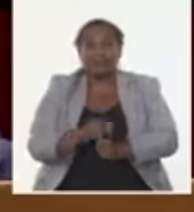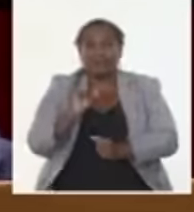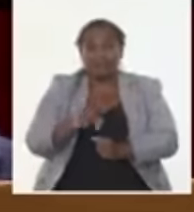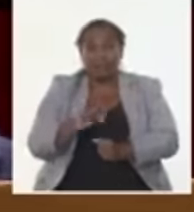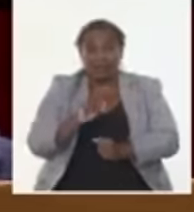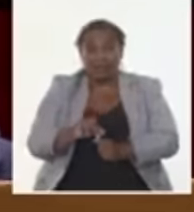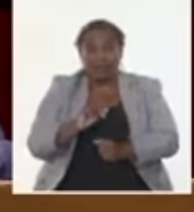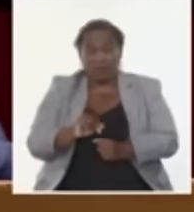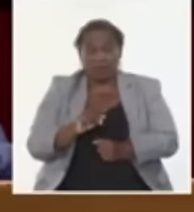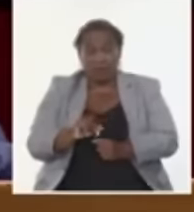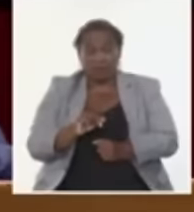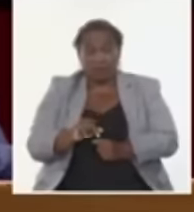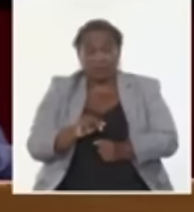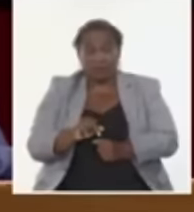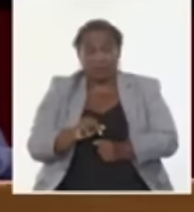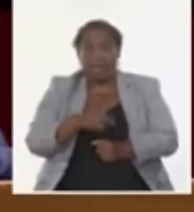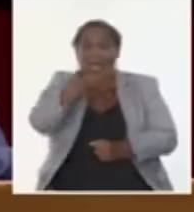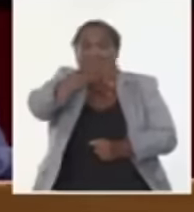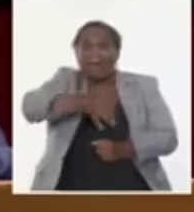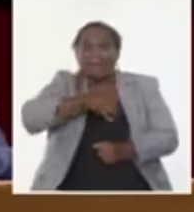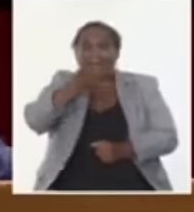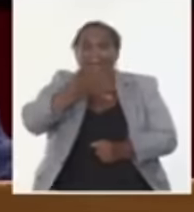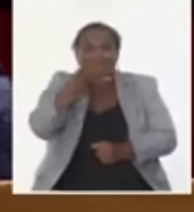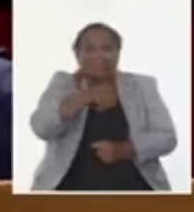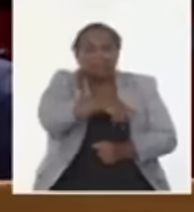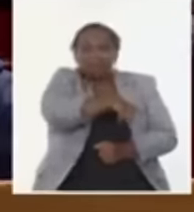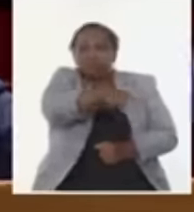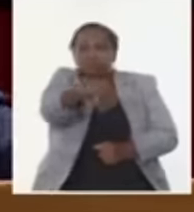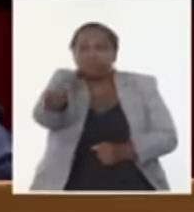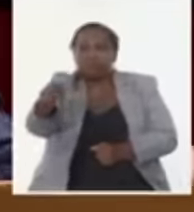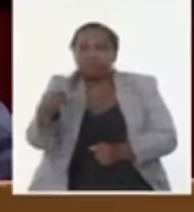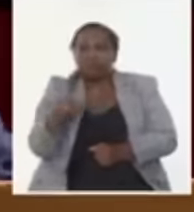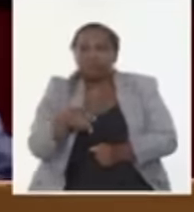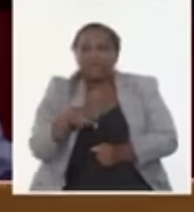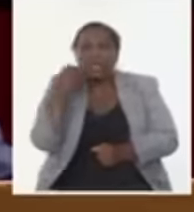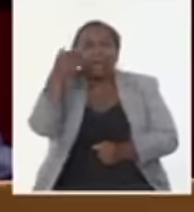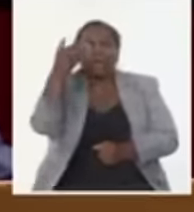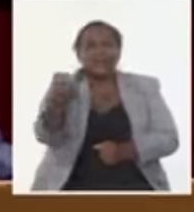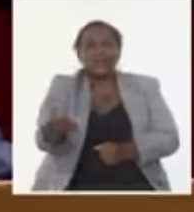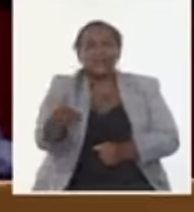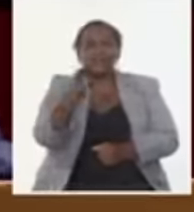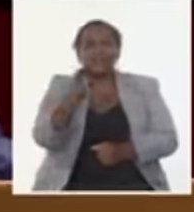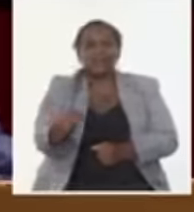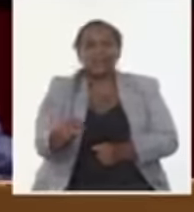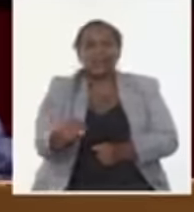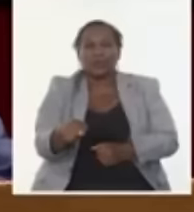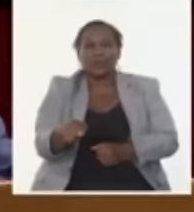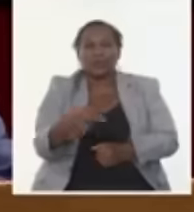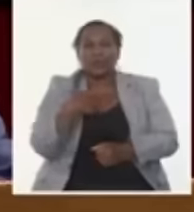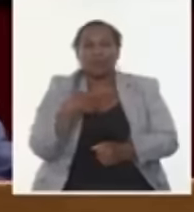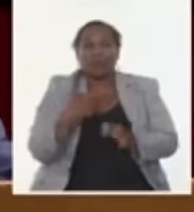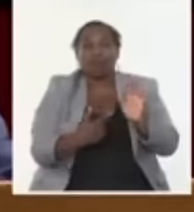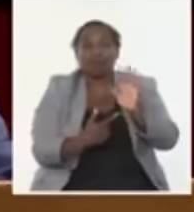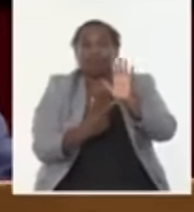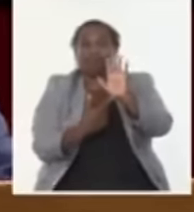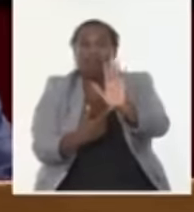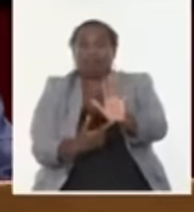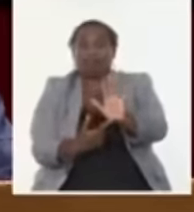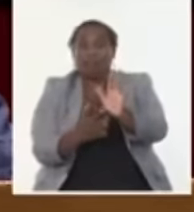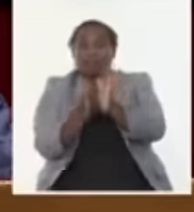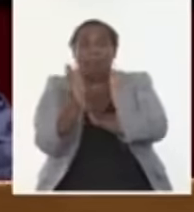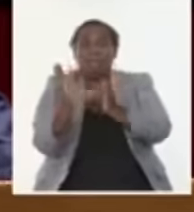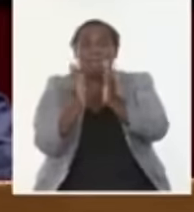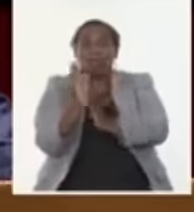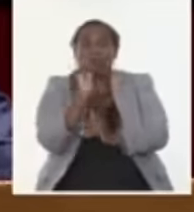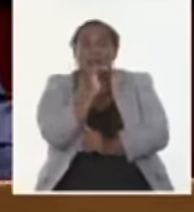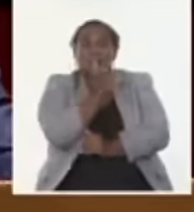pasar a explicarles a ustedes en aquellas proyecciones que yo les presenté en el pasado mes de